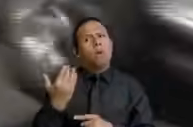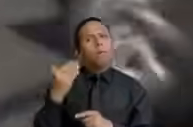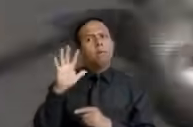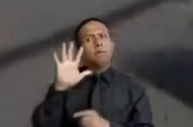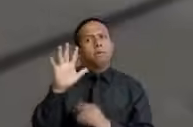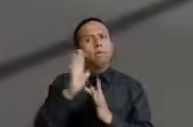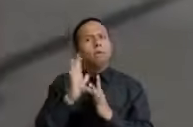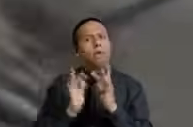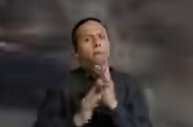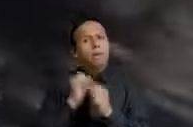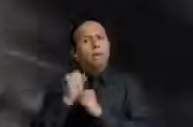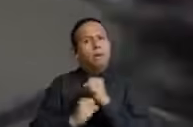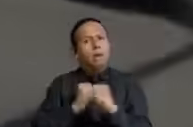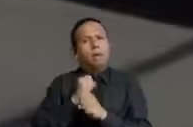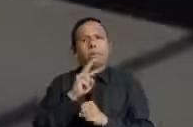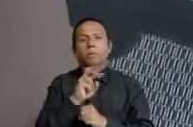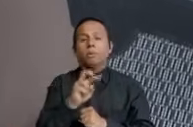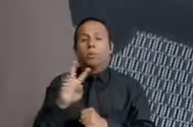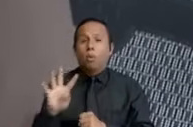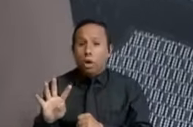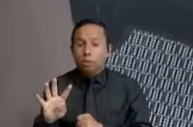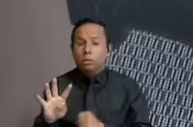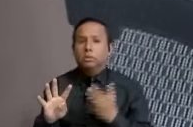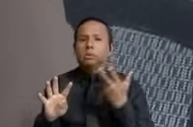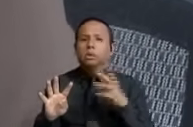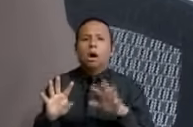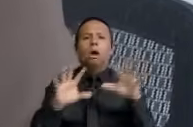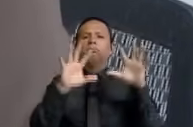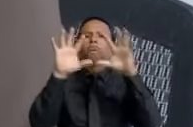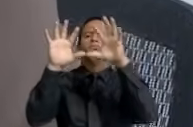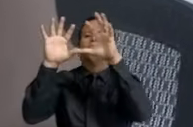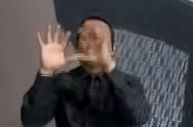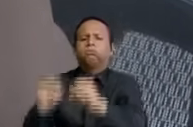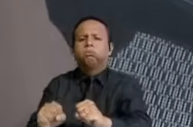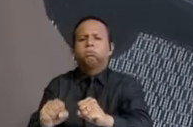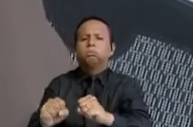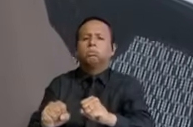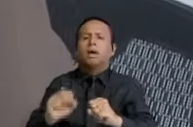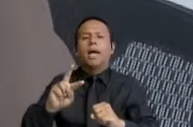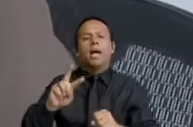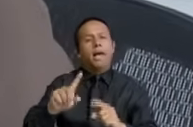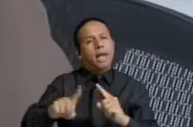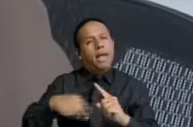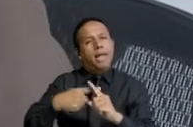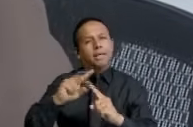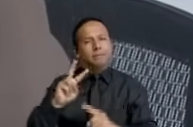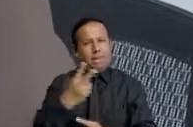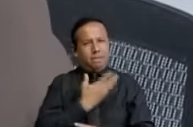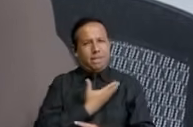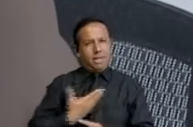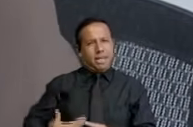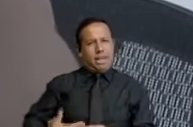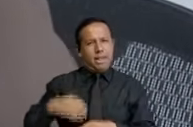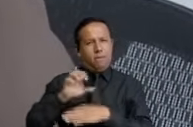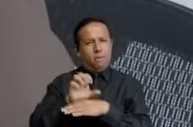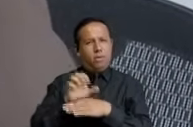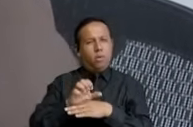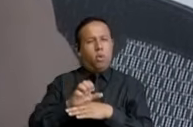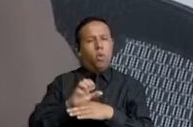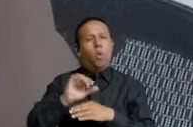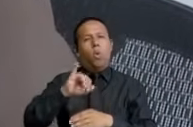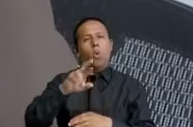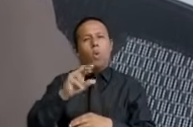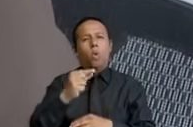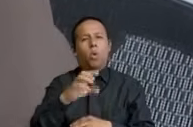del 2024 se dio la aprehensión del ex vicepresidente de la República Jorge